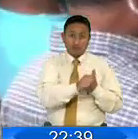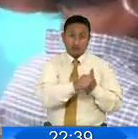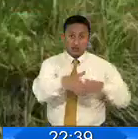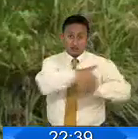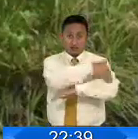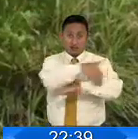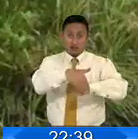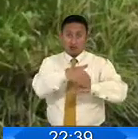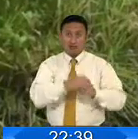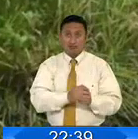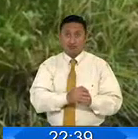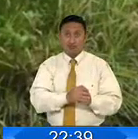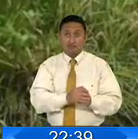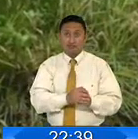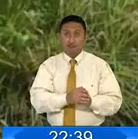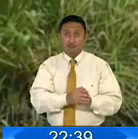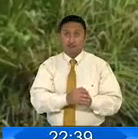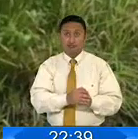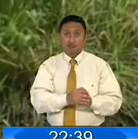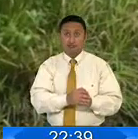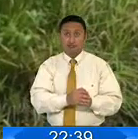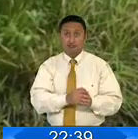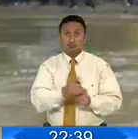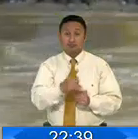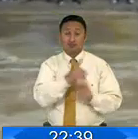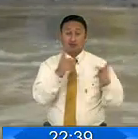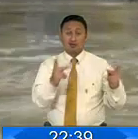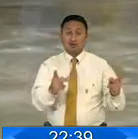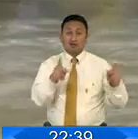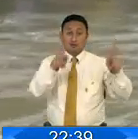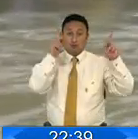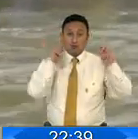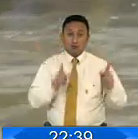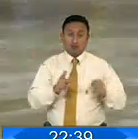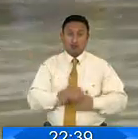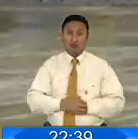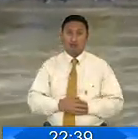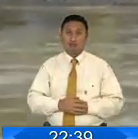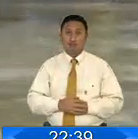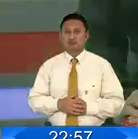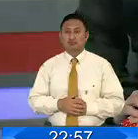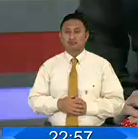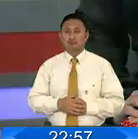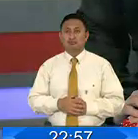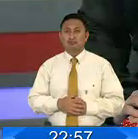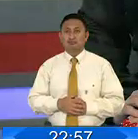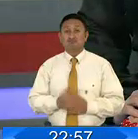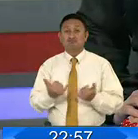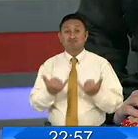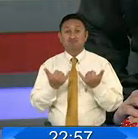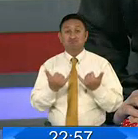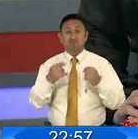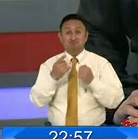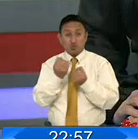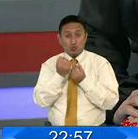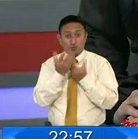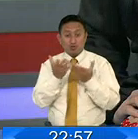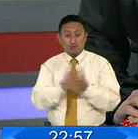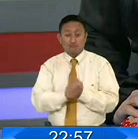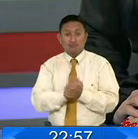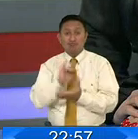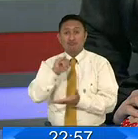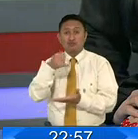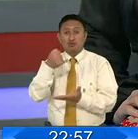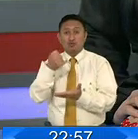frontera en la zona del puente sobre el río San Miguel. Informó Paola Castillo. Ahora les contamos que la Junta